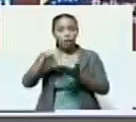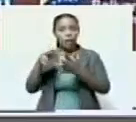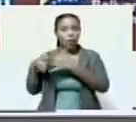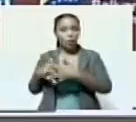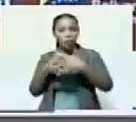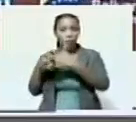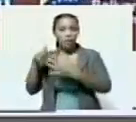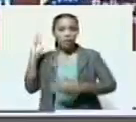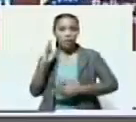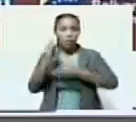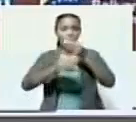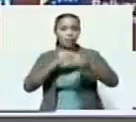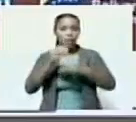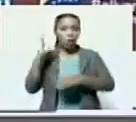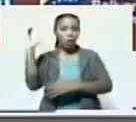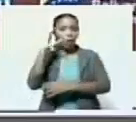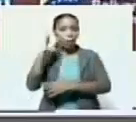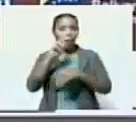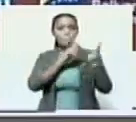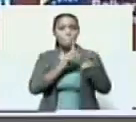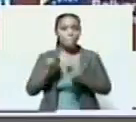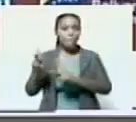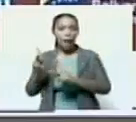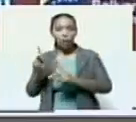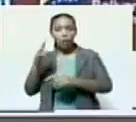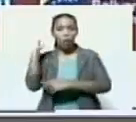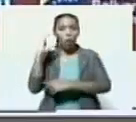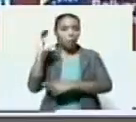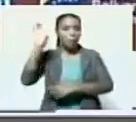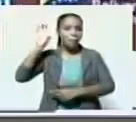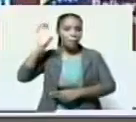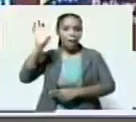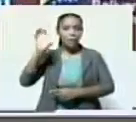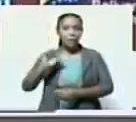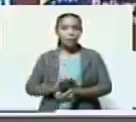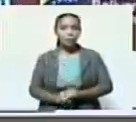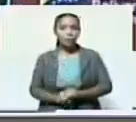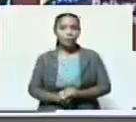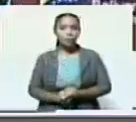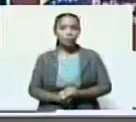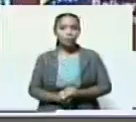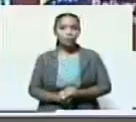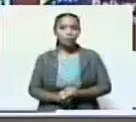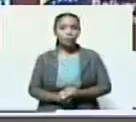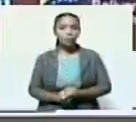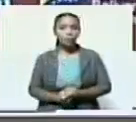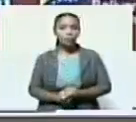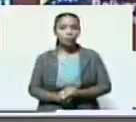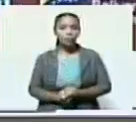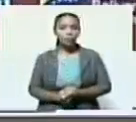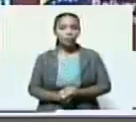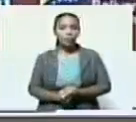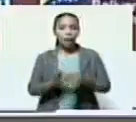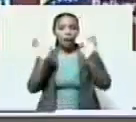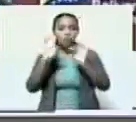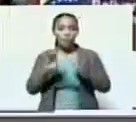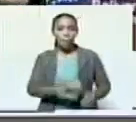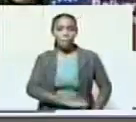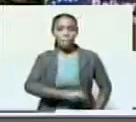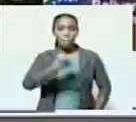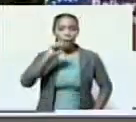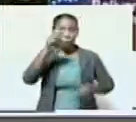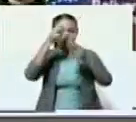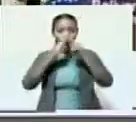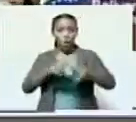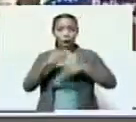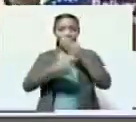que ha venido imperando en Colombia con el Plan Colombia, el Plan Patriota, la Operación Espada de Honor, todas esas cantidades de